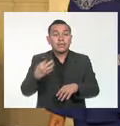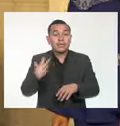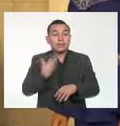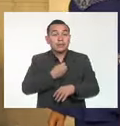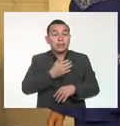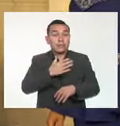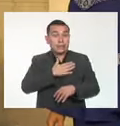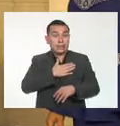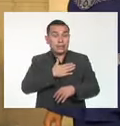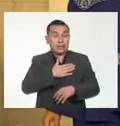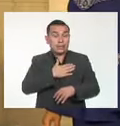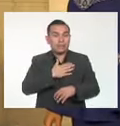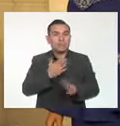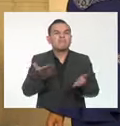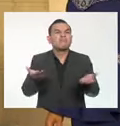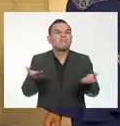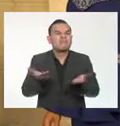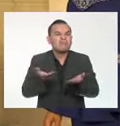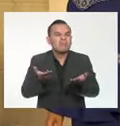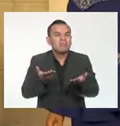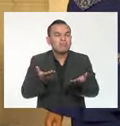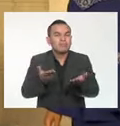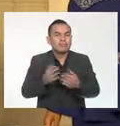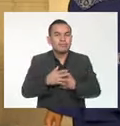manos para lograr ser lo que queremos